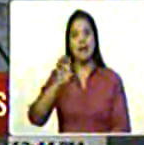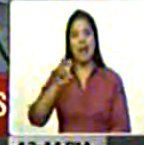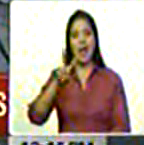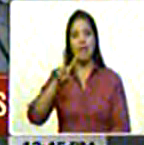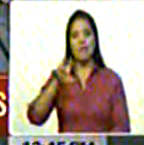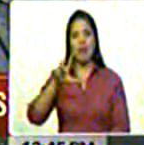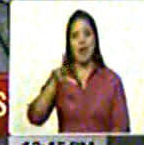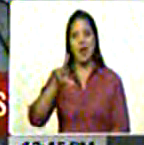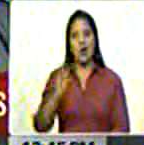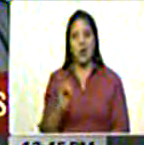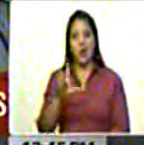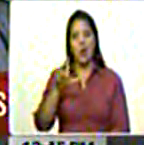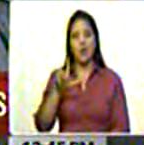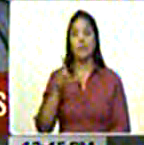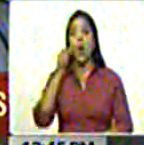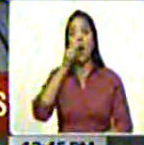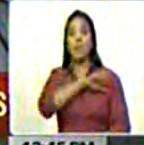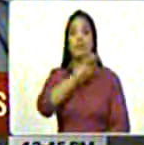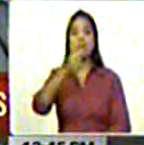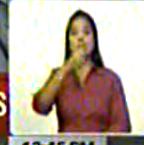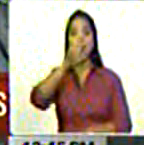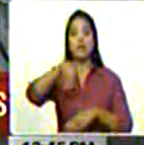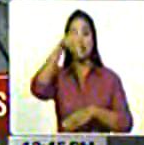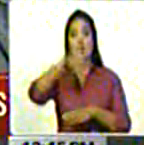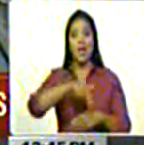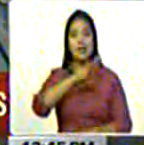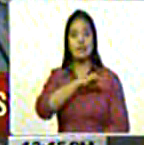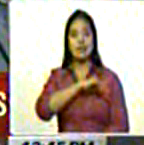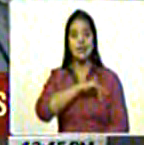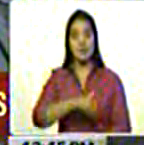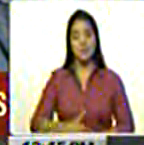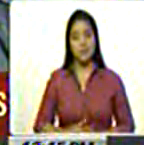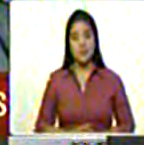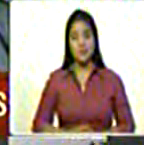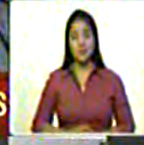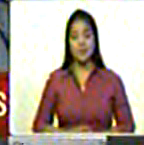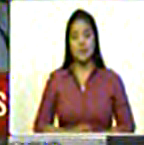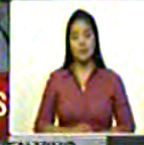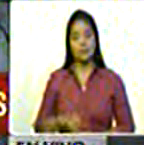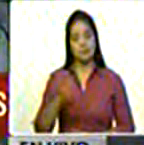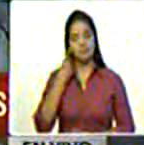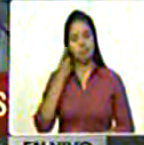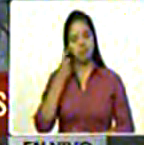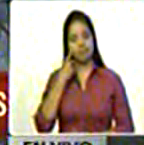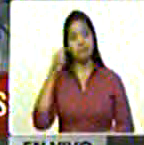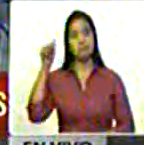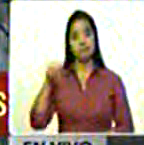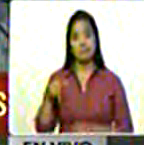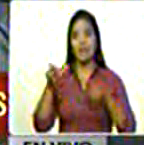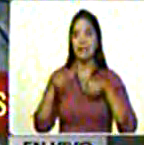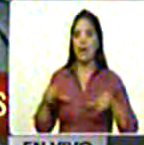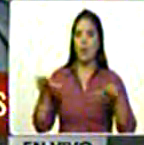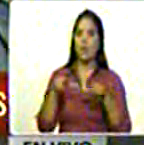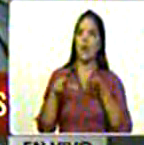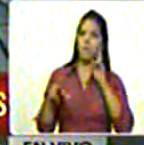el compañero Director Nacional del CICPC, compañero Sierra Alta. Y fíjense que llegamos a este galpón y nos